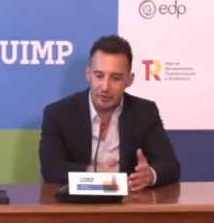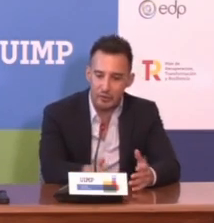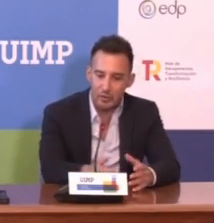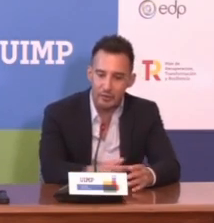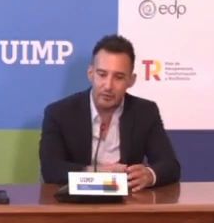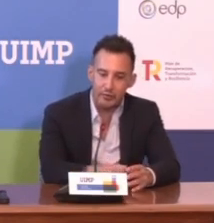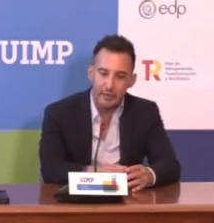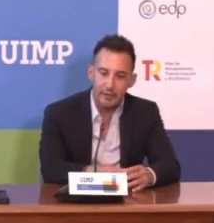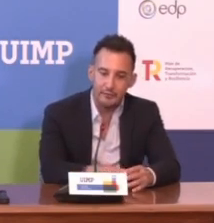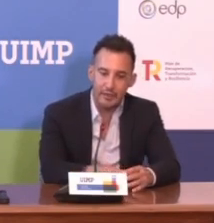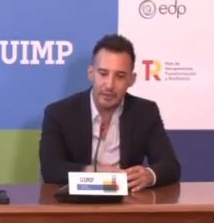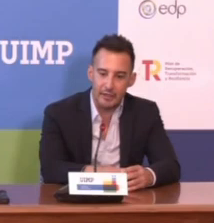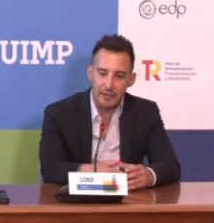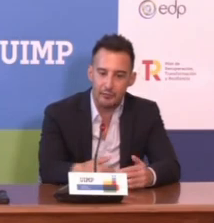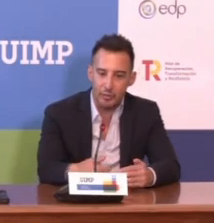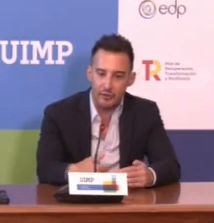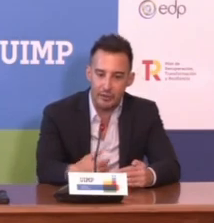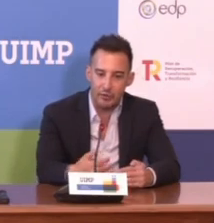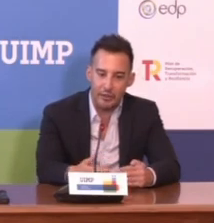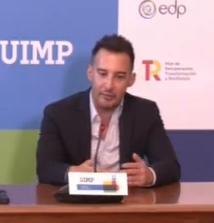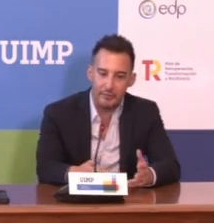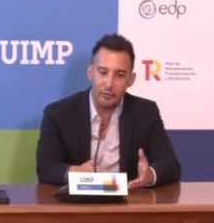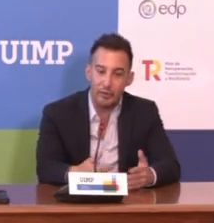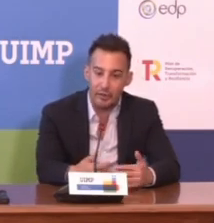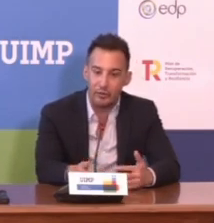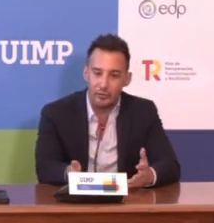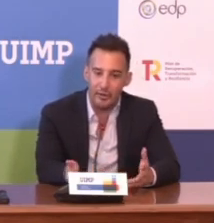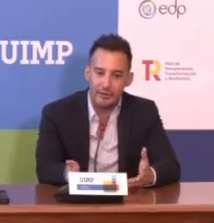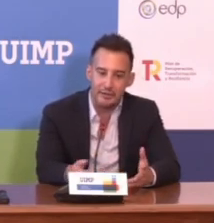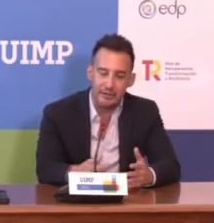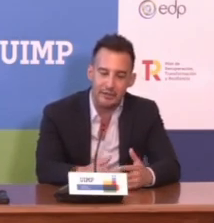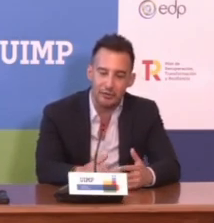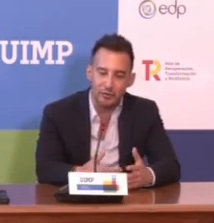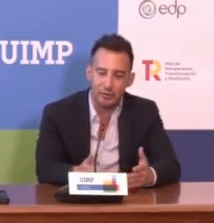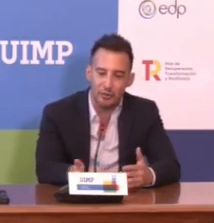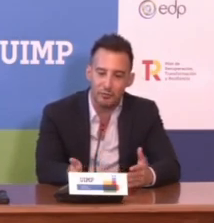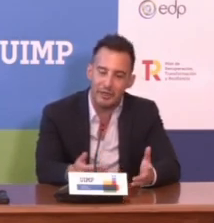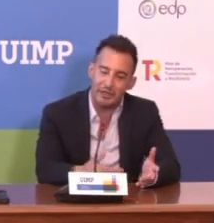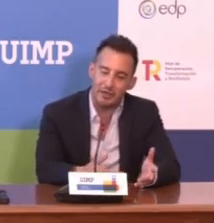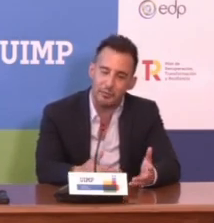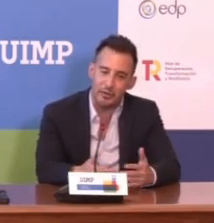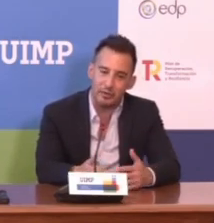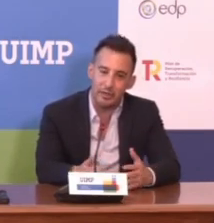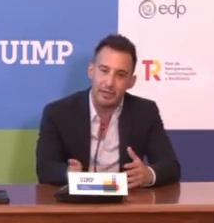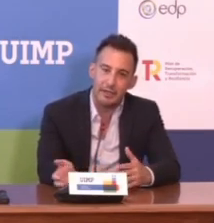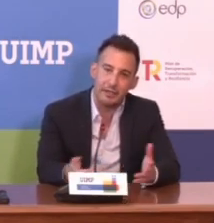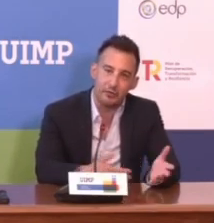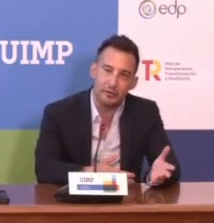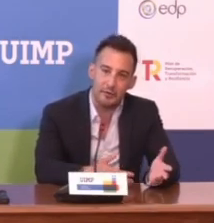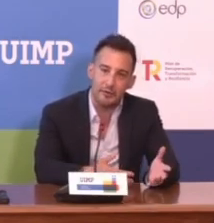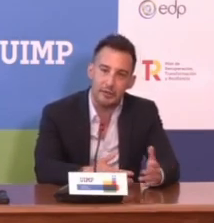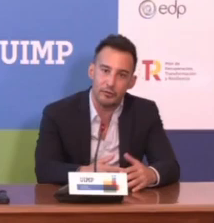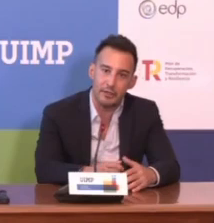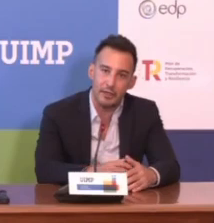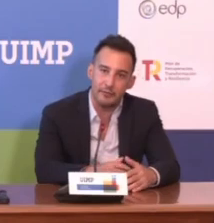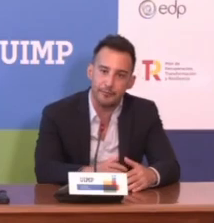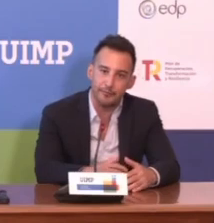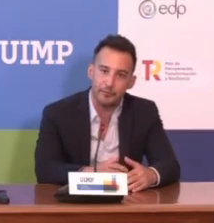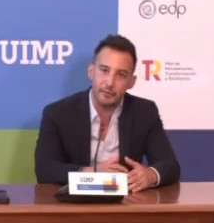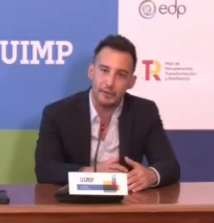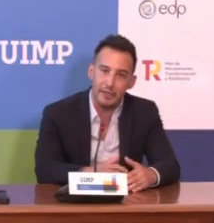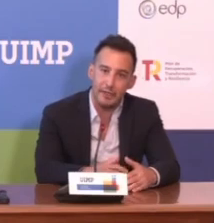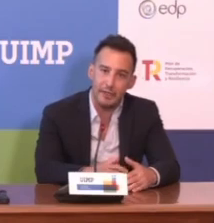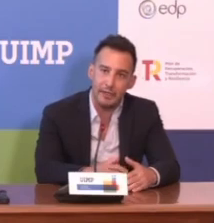20, 25 años de carrera, pues creo que he madurado, obviamente, es lo que uno esperaría como persona, y eso también se traduce en que hay,